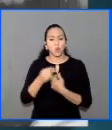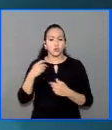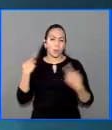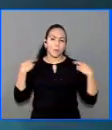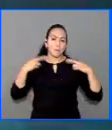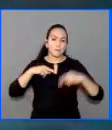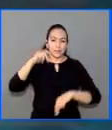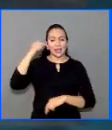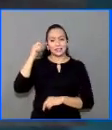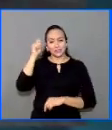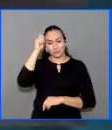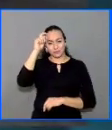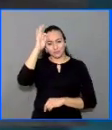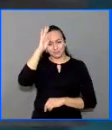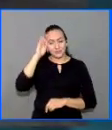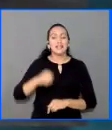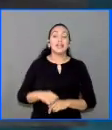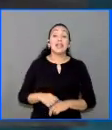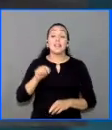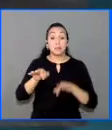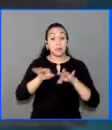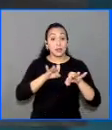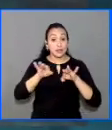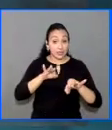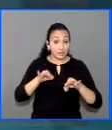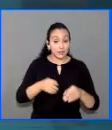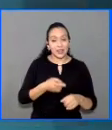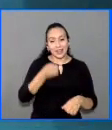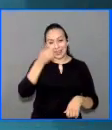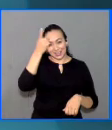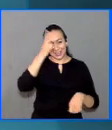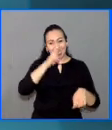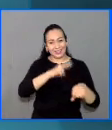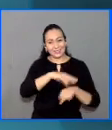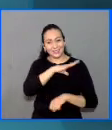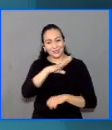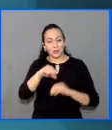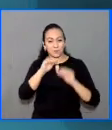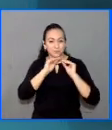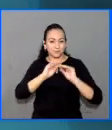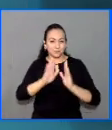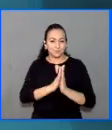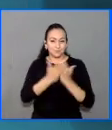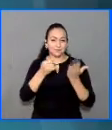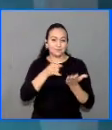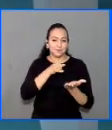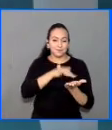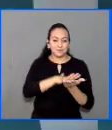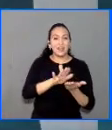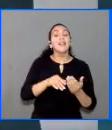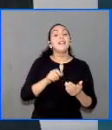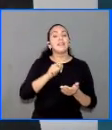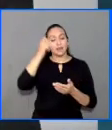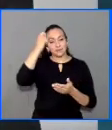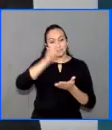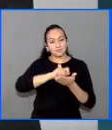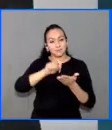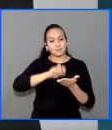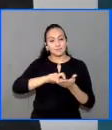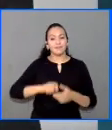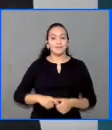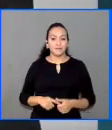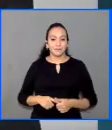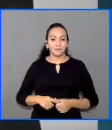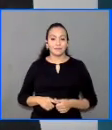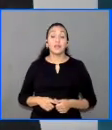fue titular de la Dirección General de Publicaciones y Fomento Editorial de la máxima casa de estudios. El escritor, que